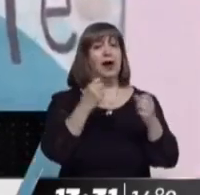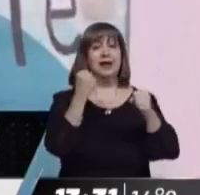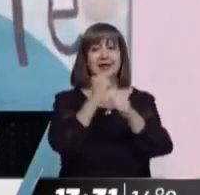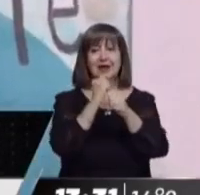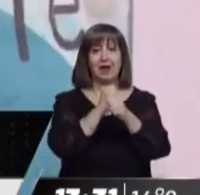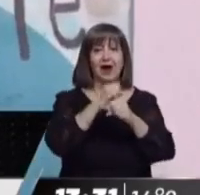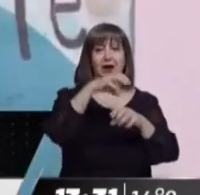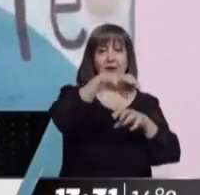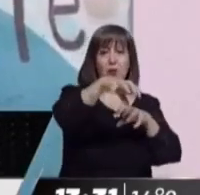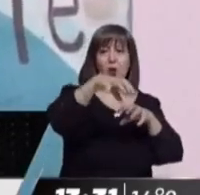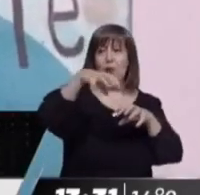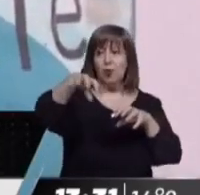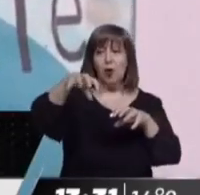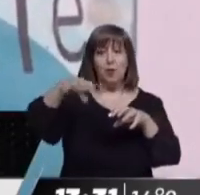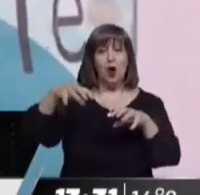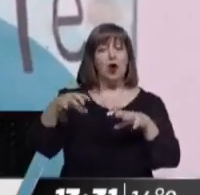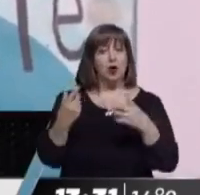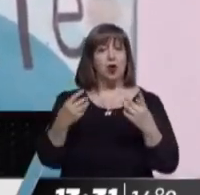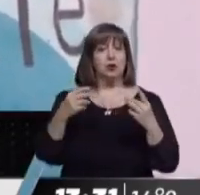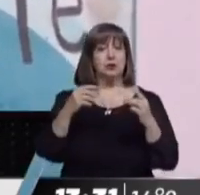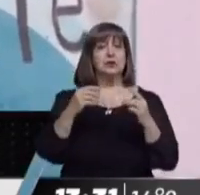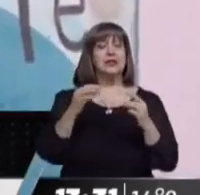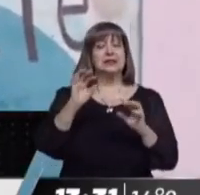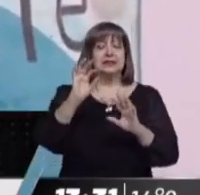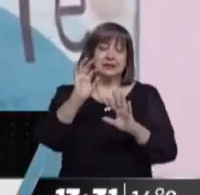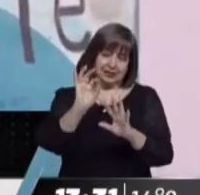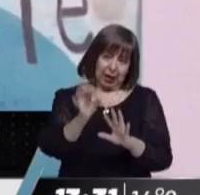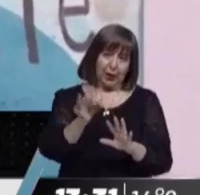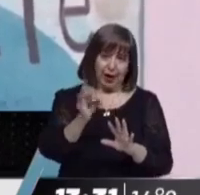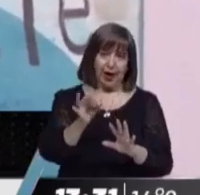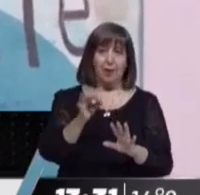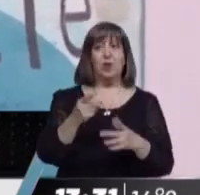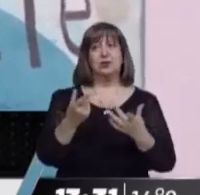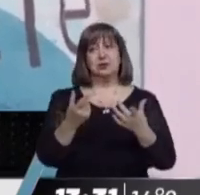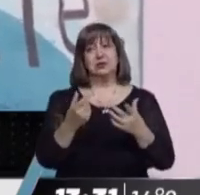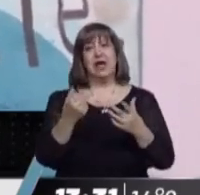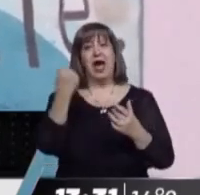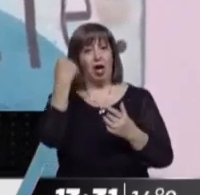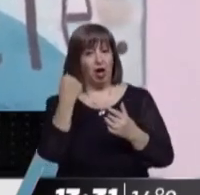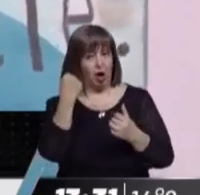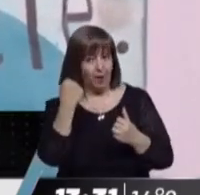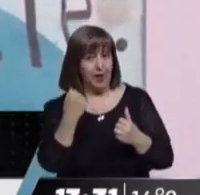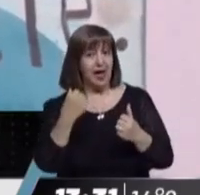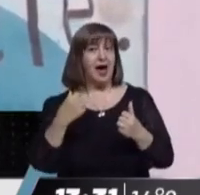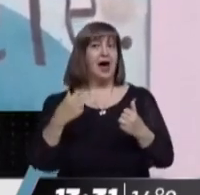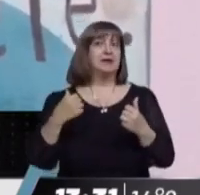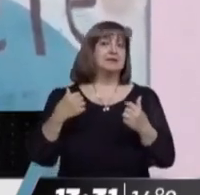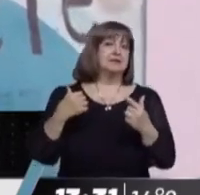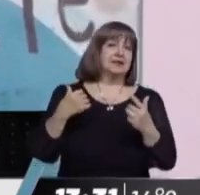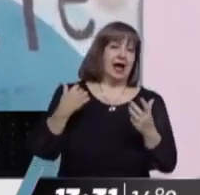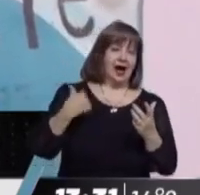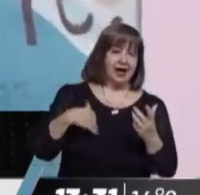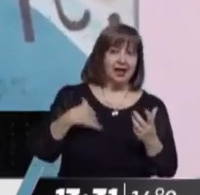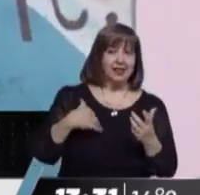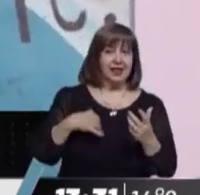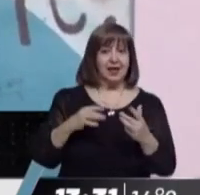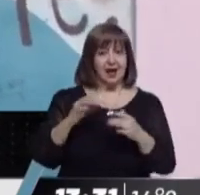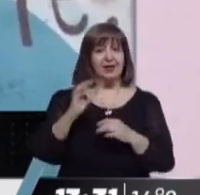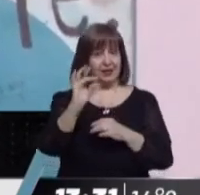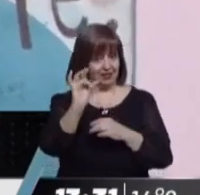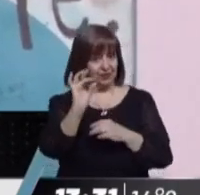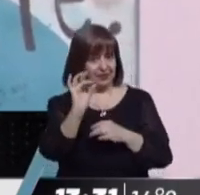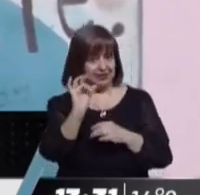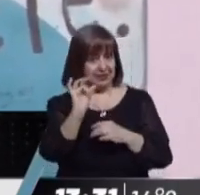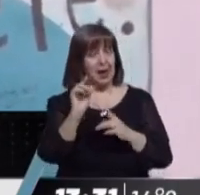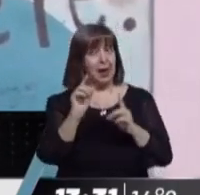trabajar permanentemente por supuesto sabemos todos que la situación económica eh pone mayor dificultad pero